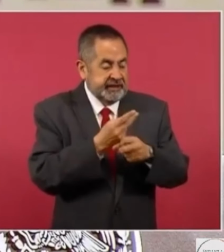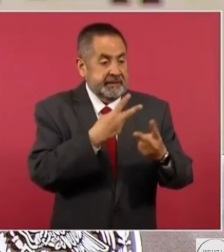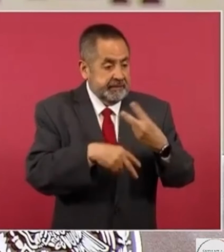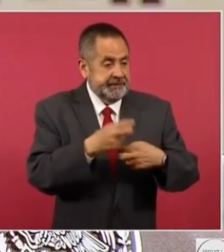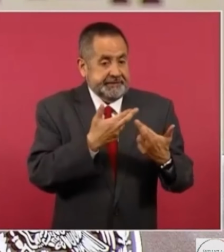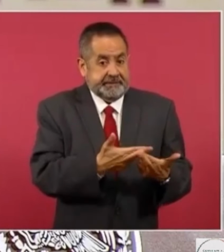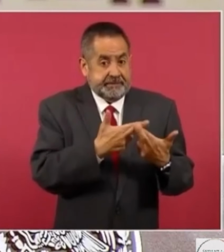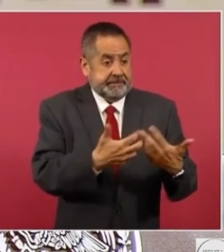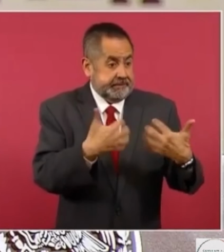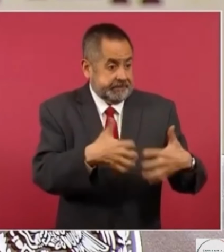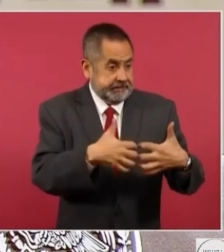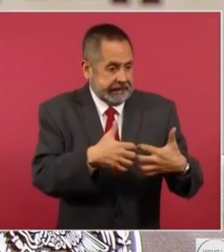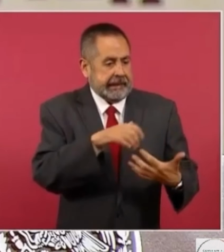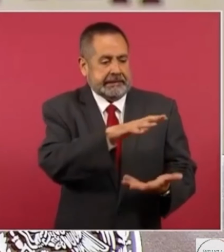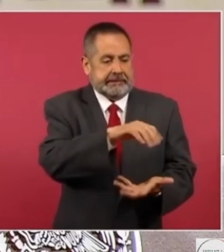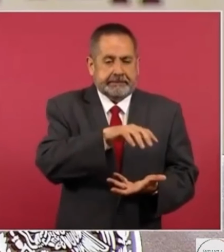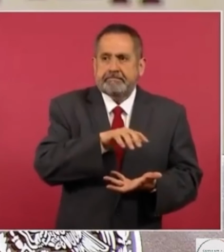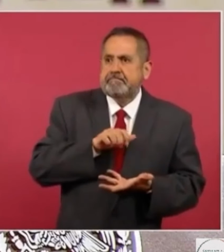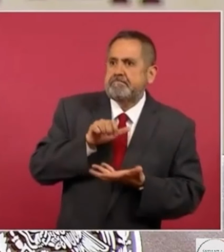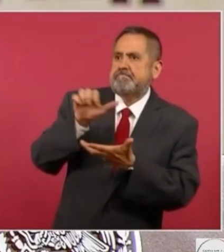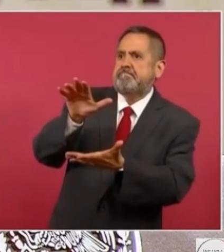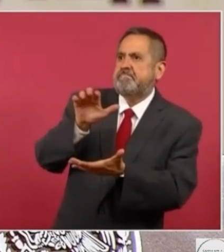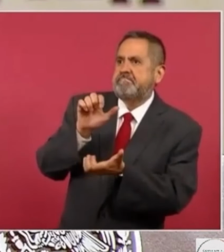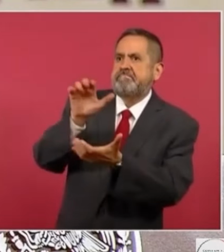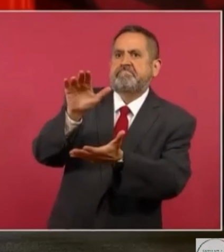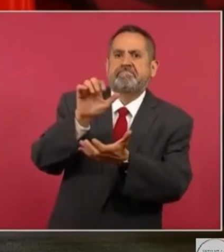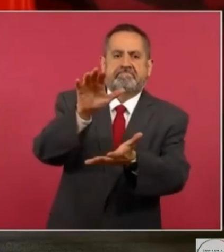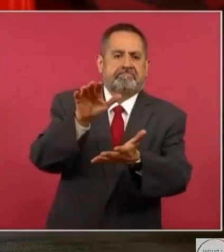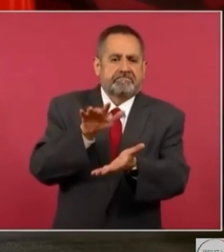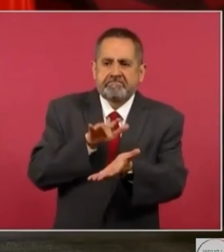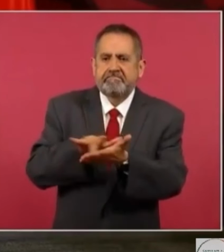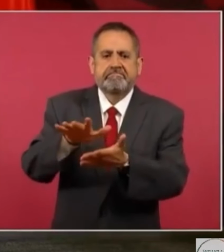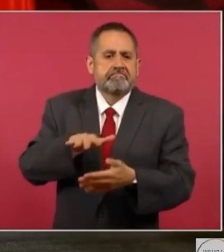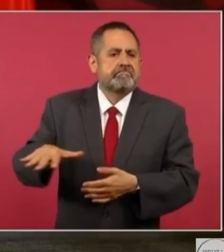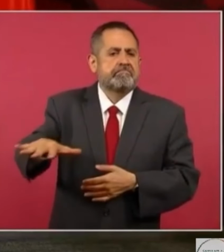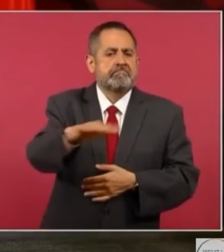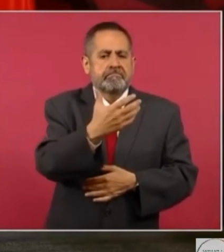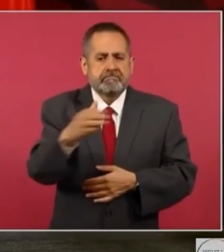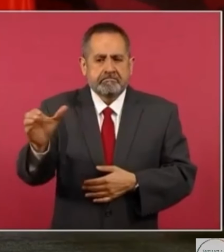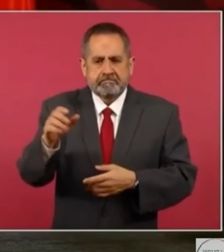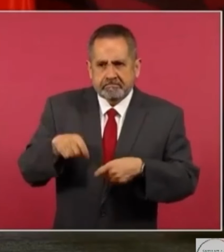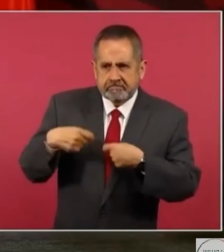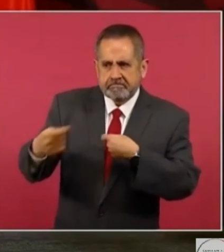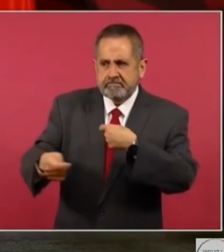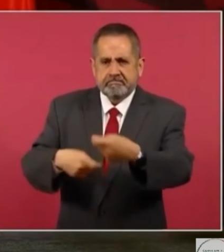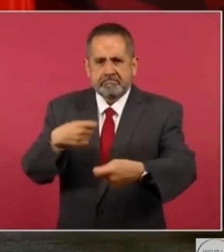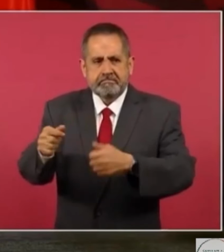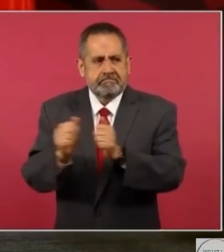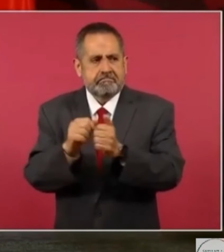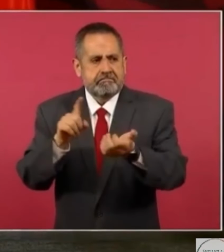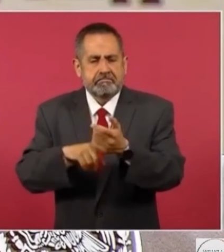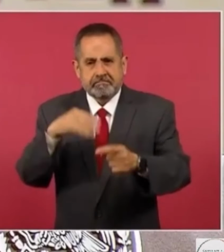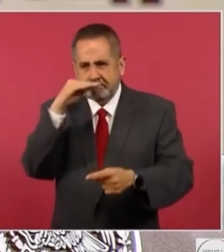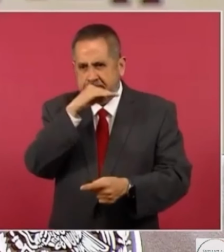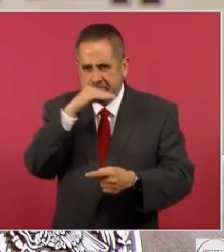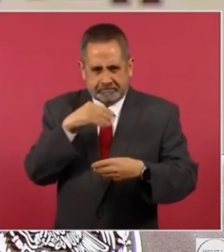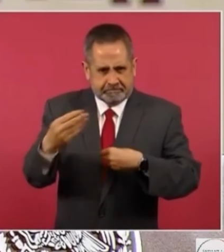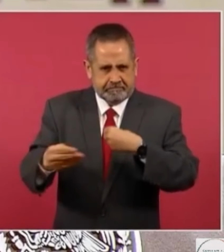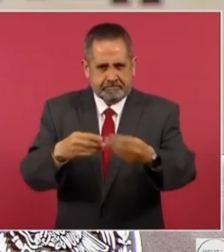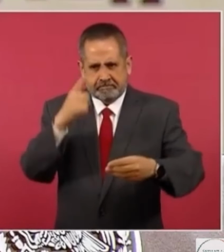fertilizantes, el gobierno de la República apoya al campo mexicano con la entrega de fertilizantes gratuitos a